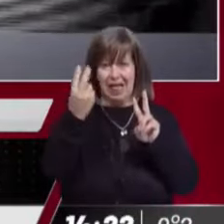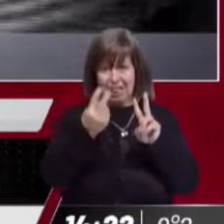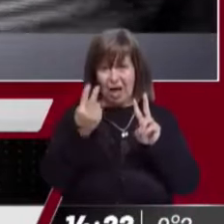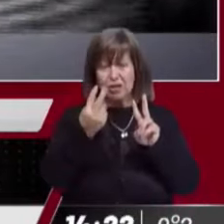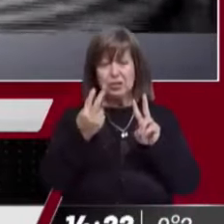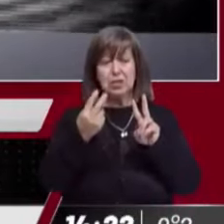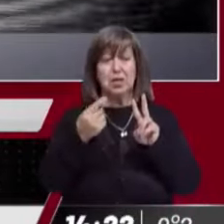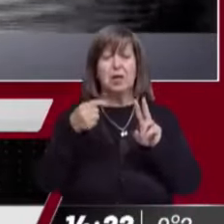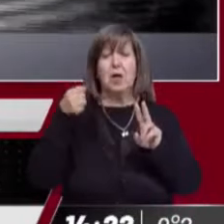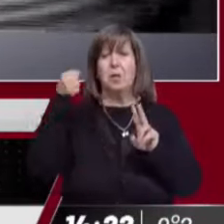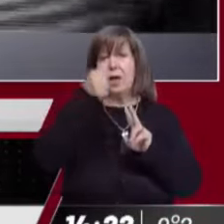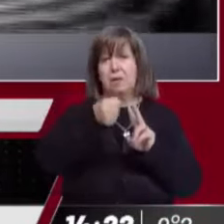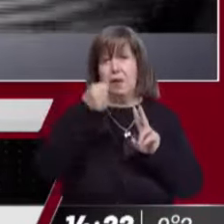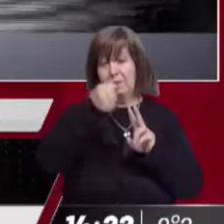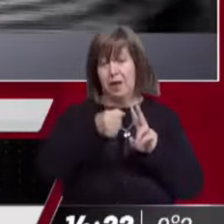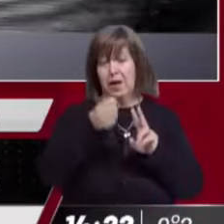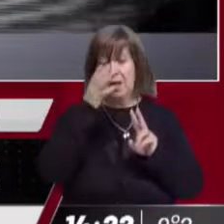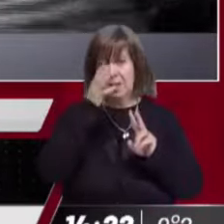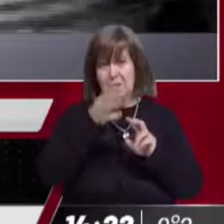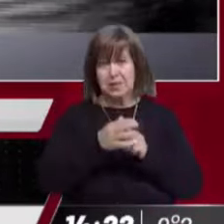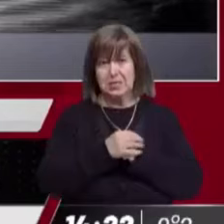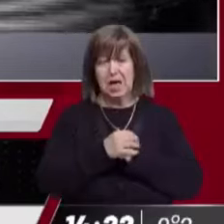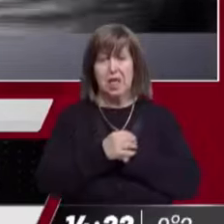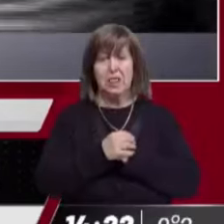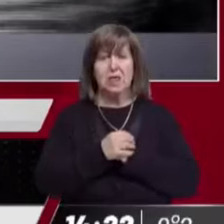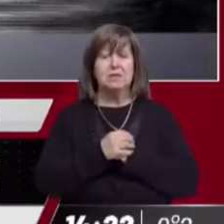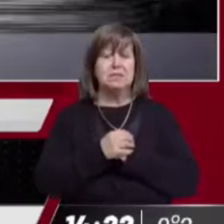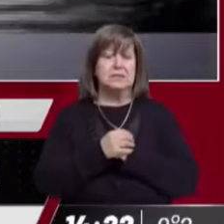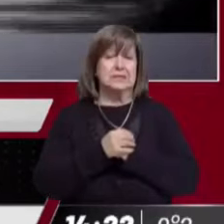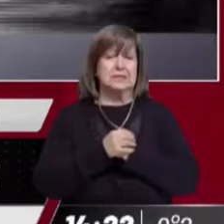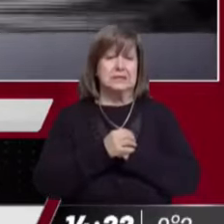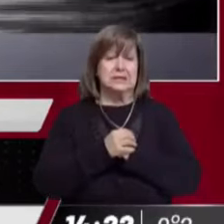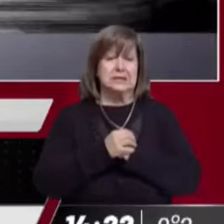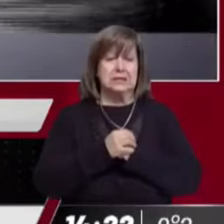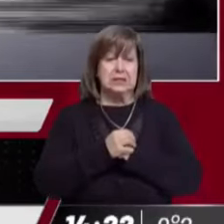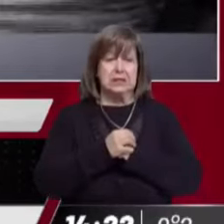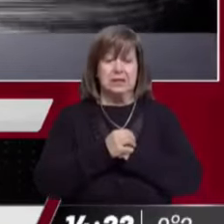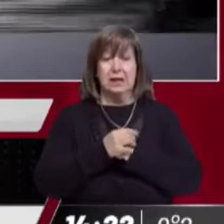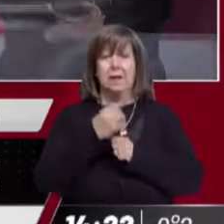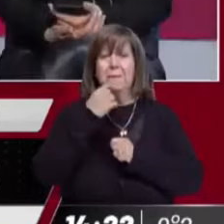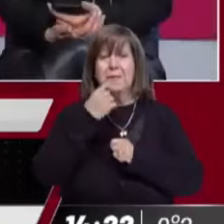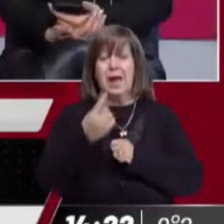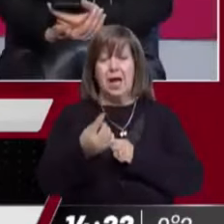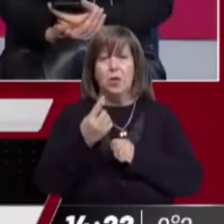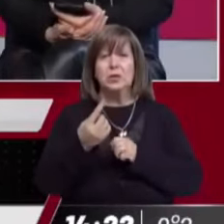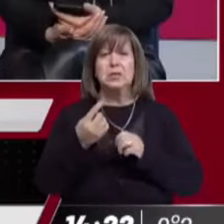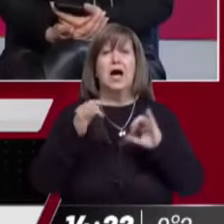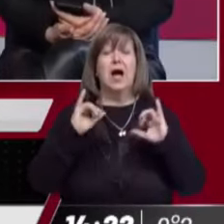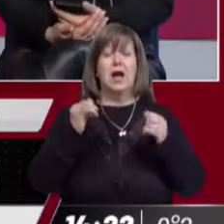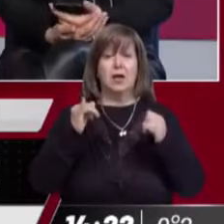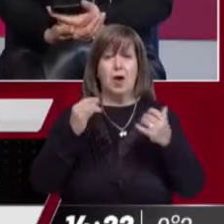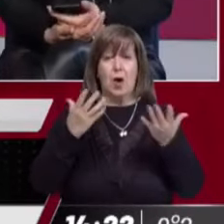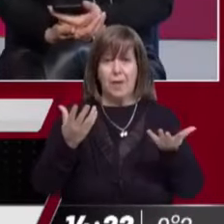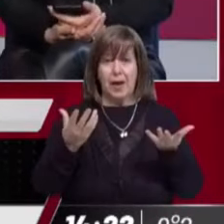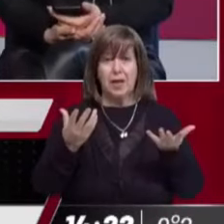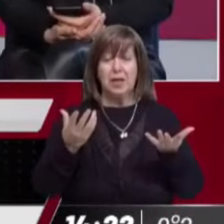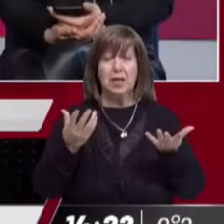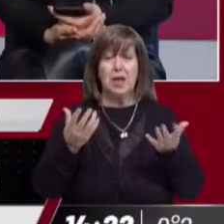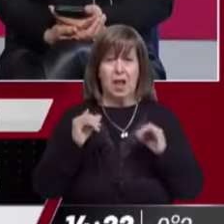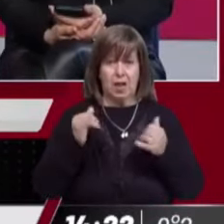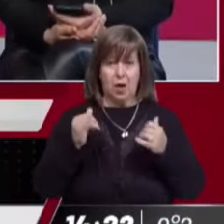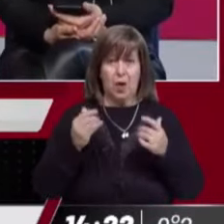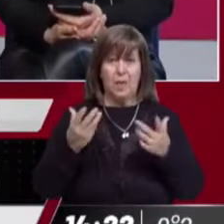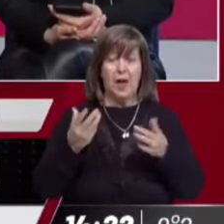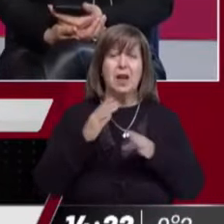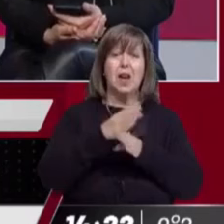podría haber matado. Claro, una pregunta fundamental. ¿Hay denuncia? La persona que es atacada, el joven, formuló la denuncia correspondiente,